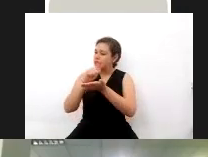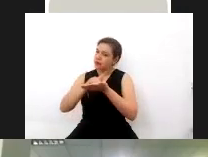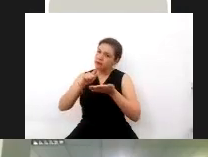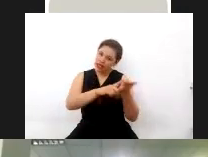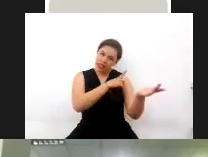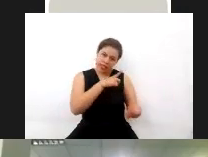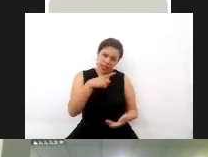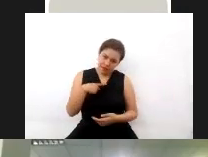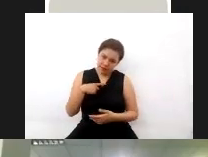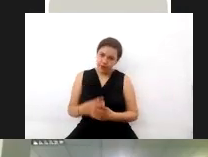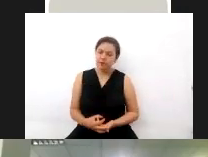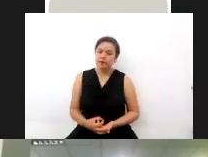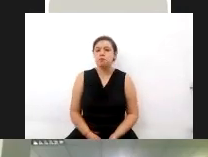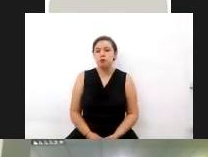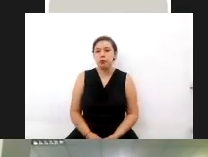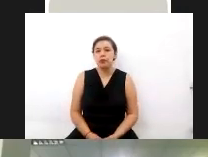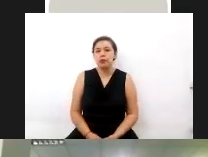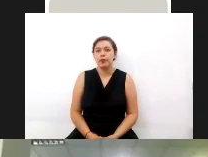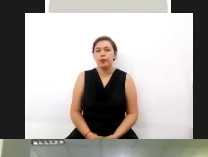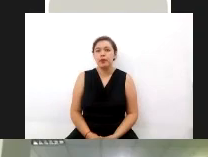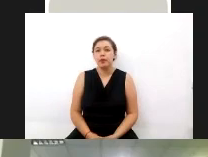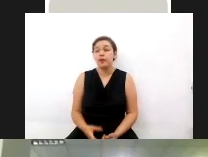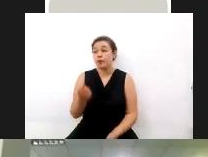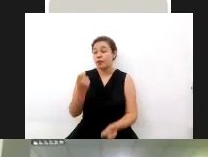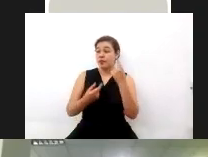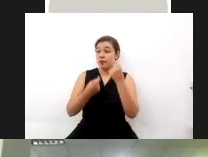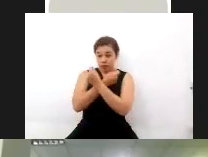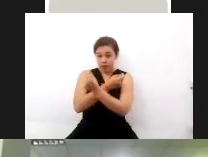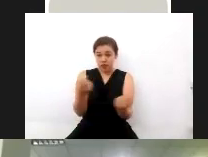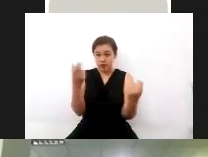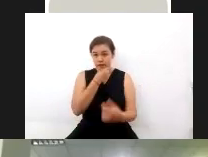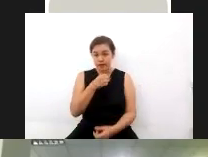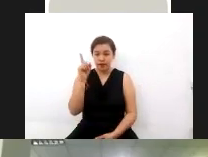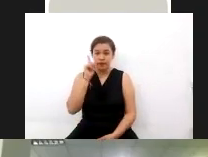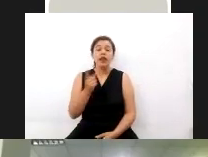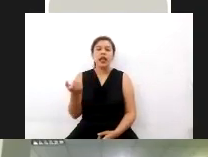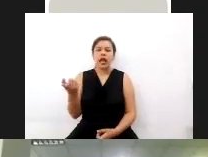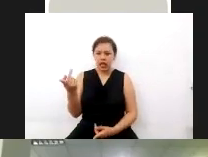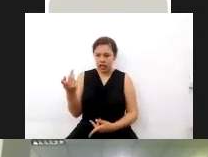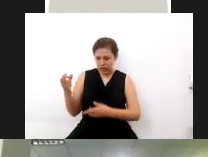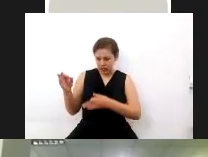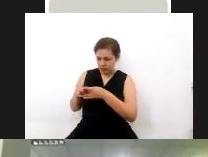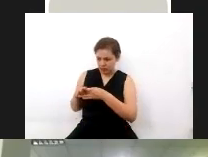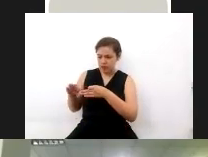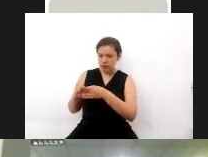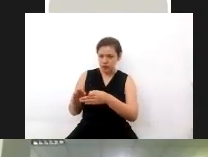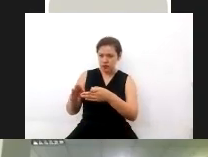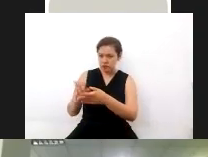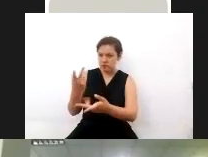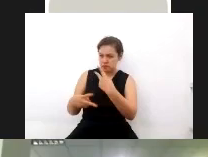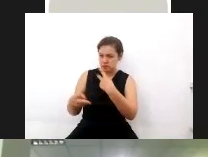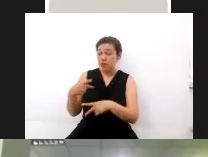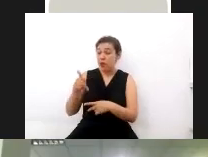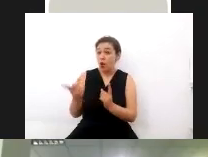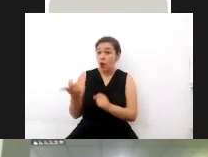constantemente. Si algún niño o niña no acude y había estado acudiendo de manera regular, hay que investigar el por qué